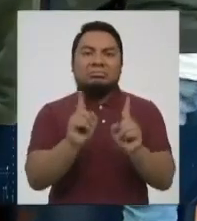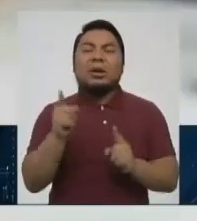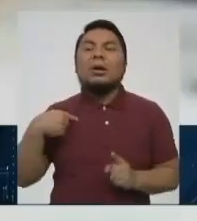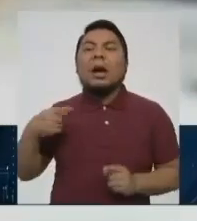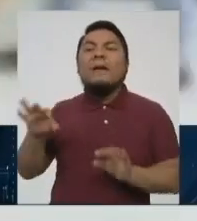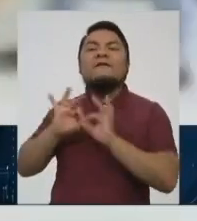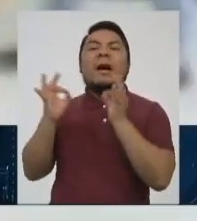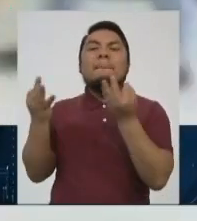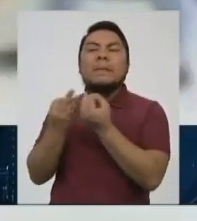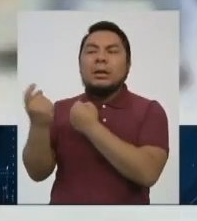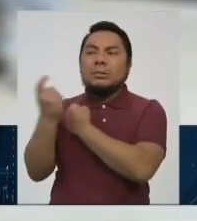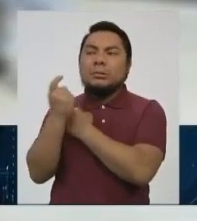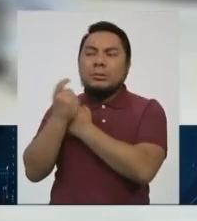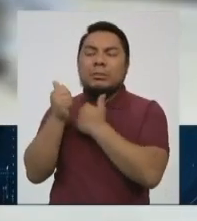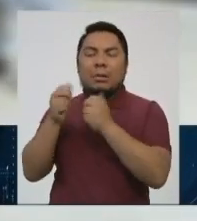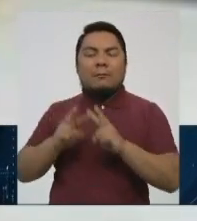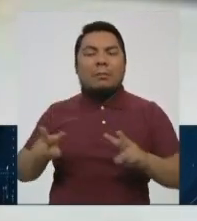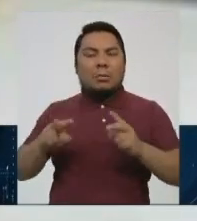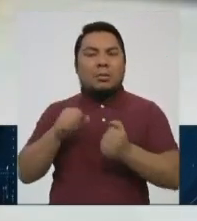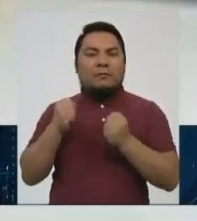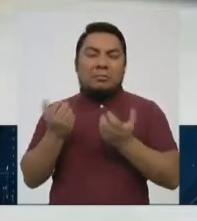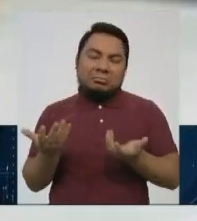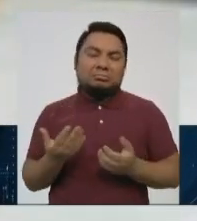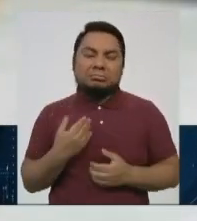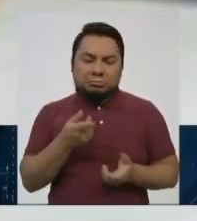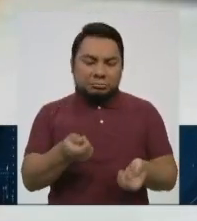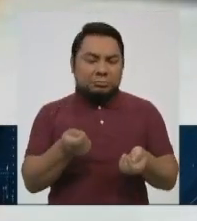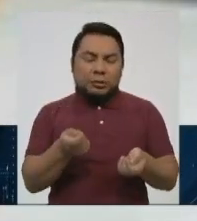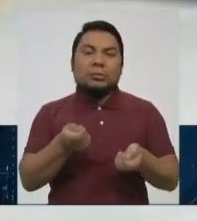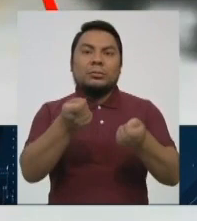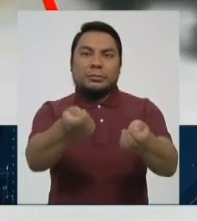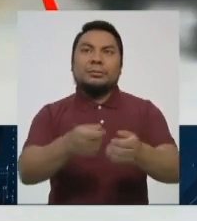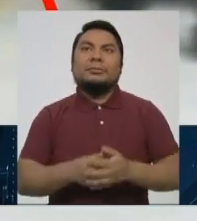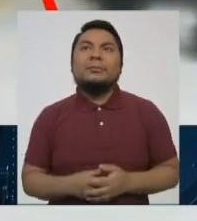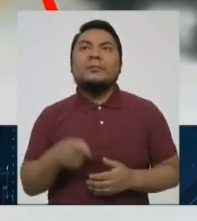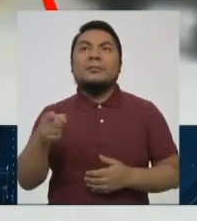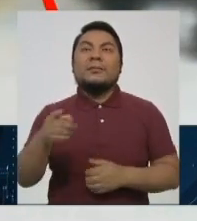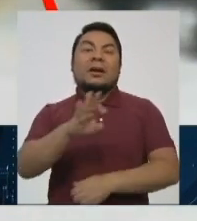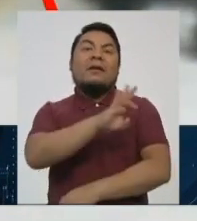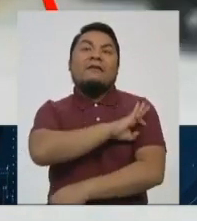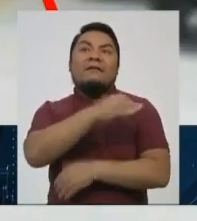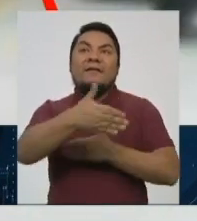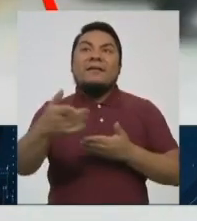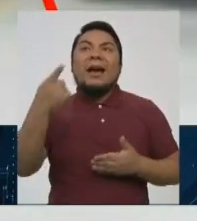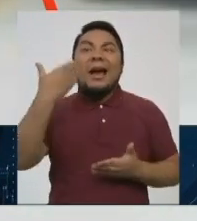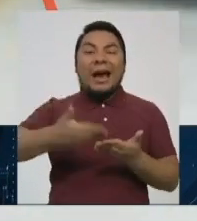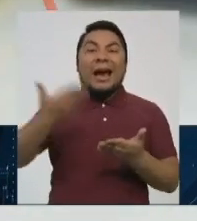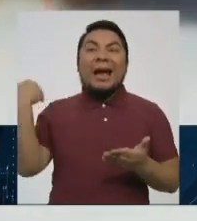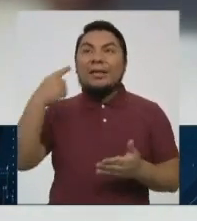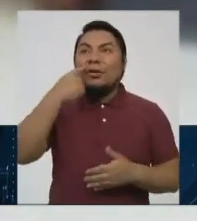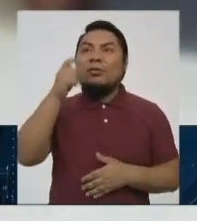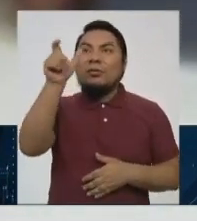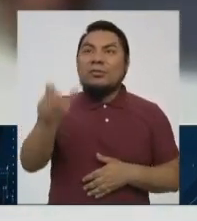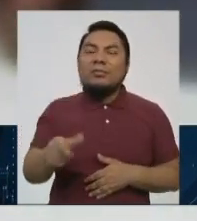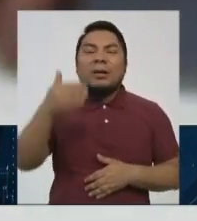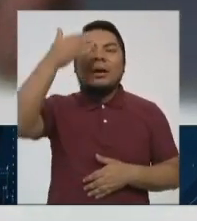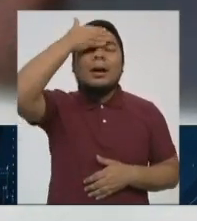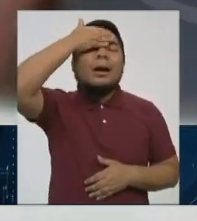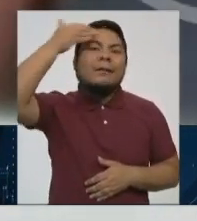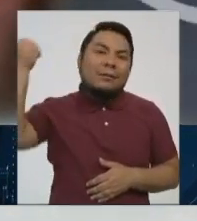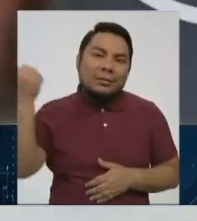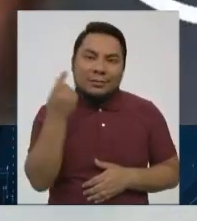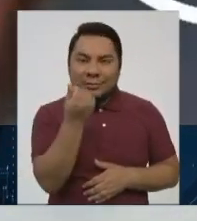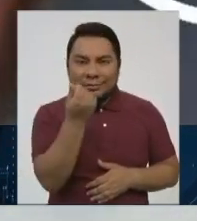vale, ¿no? Sus actos fueron registrados por las cámaras de seguridad del negocio. Un cliente, antes que él, se había olvidado del